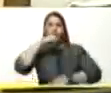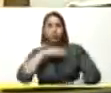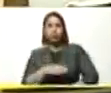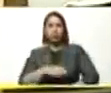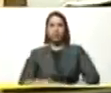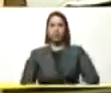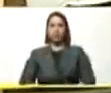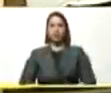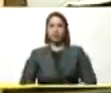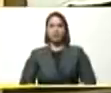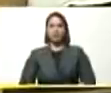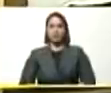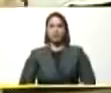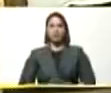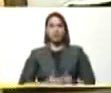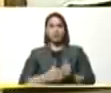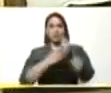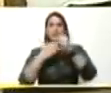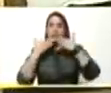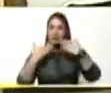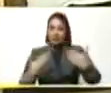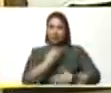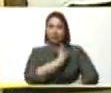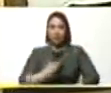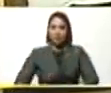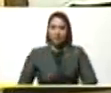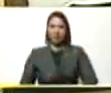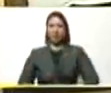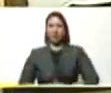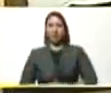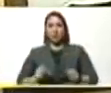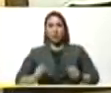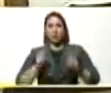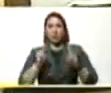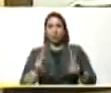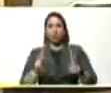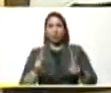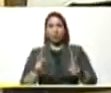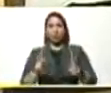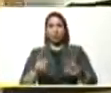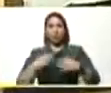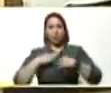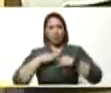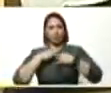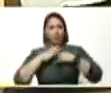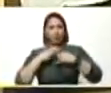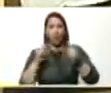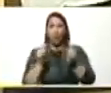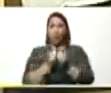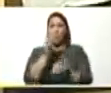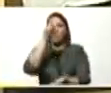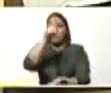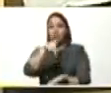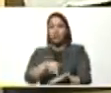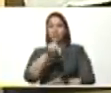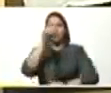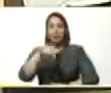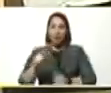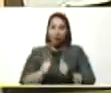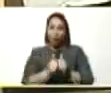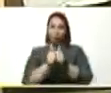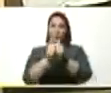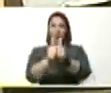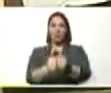bajo su conducción y liderazgo. Bueno, gracias, presidente, alcaldesa, por la oportunidad. Nos vestimos de gala con su presencia y con su